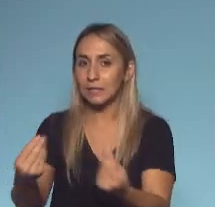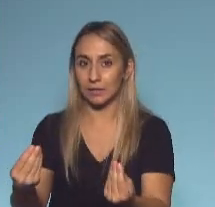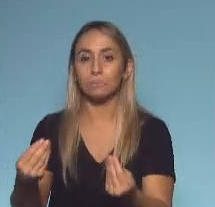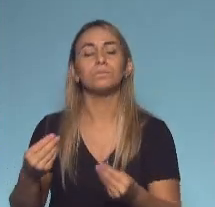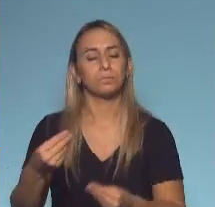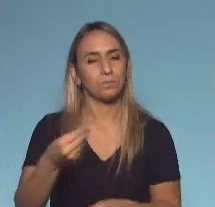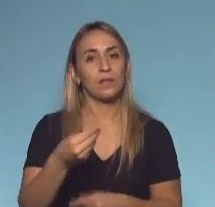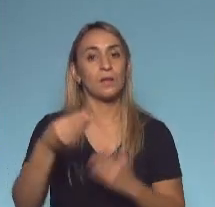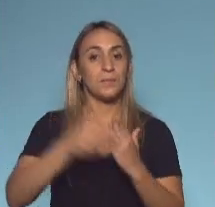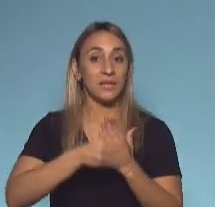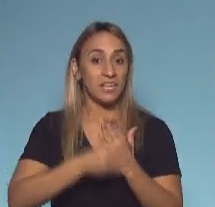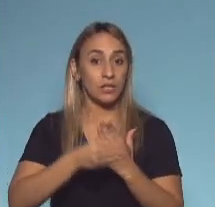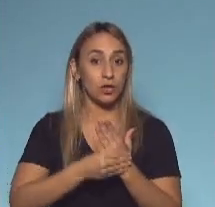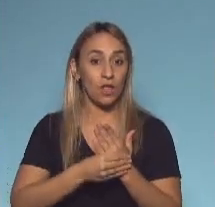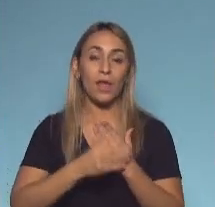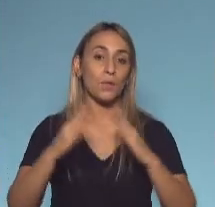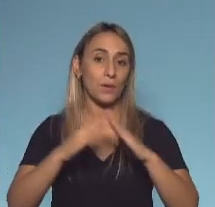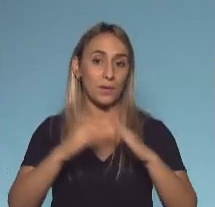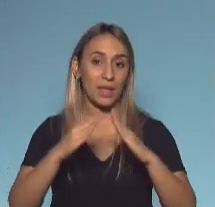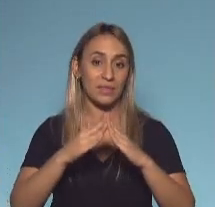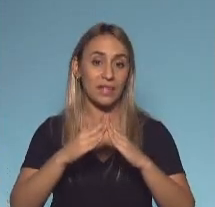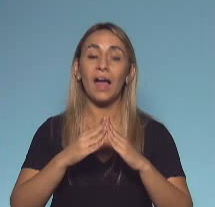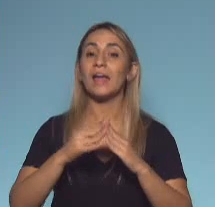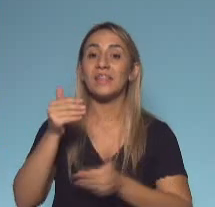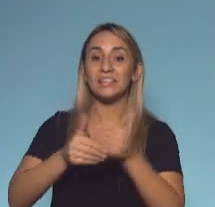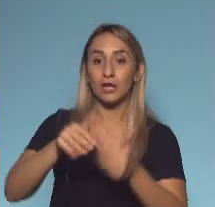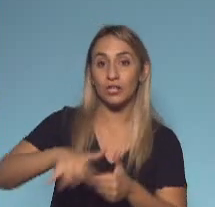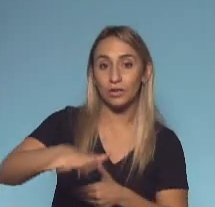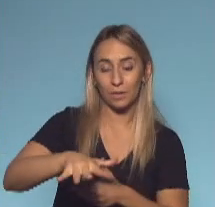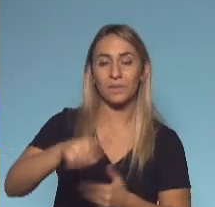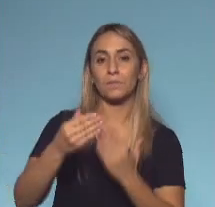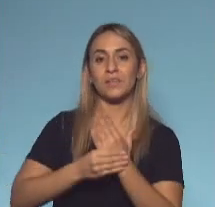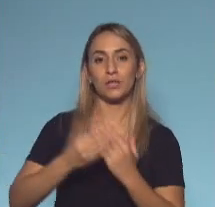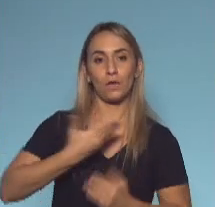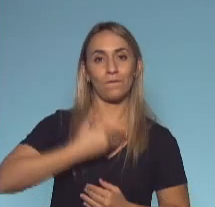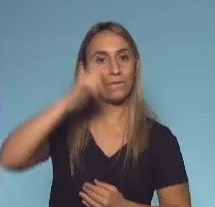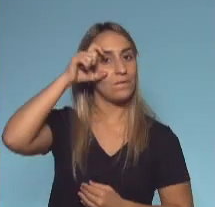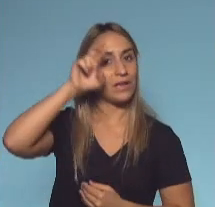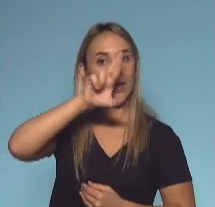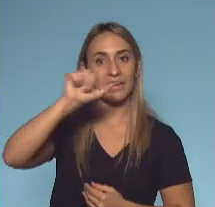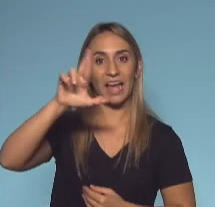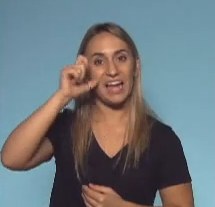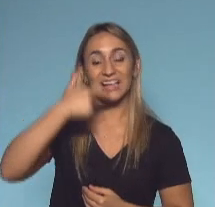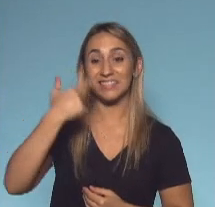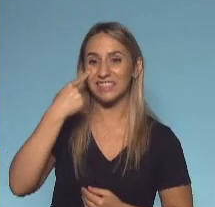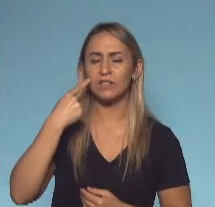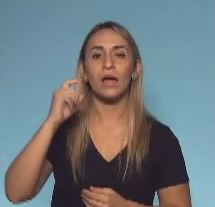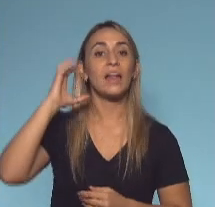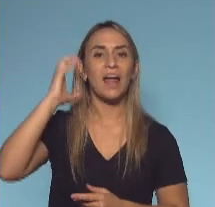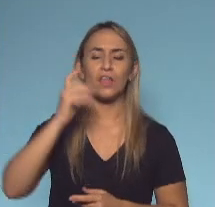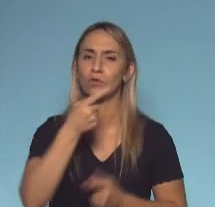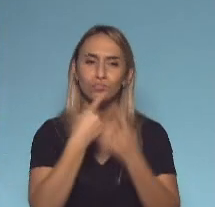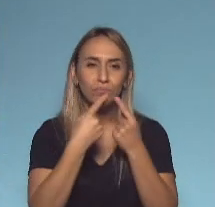ministro de Vivienda, estamos hablando de Desarrollo Territorial, Jorge Ferraresi, lo que dijo en declaraciones radiales es